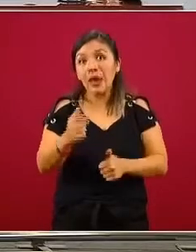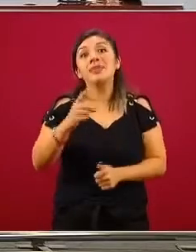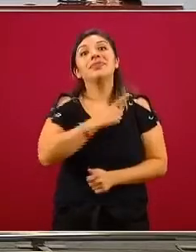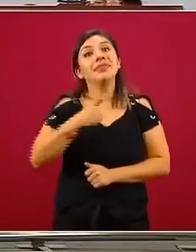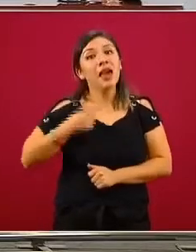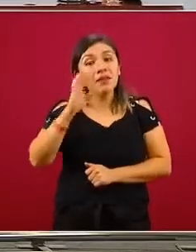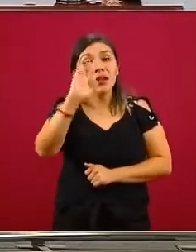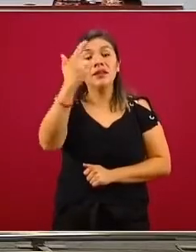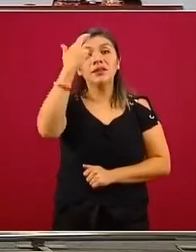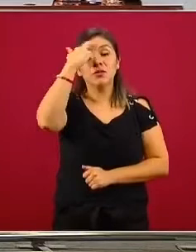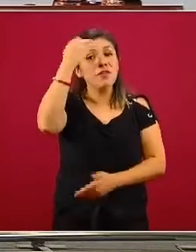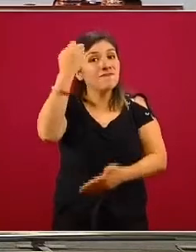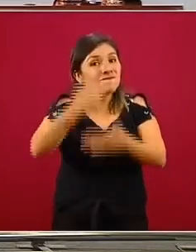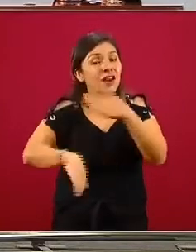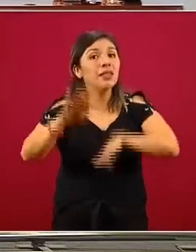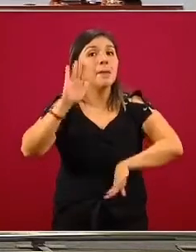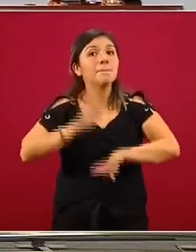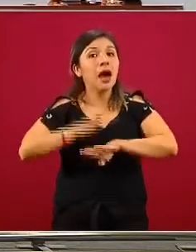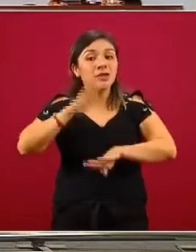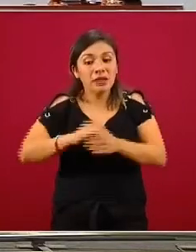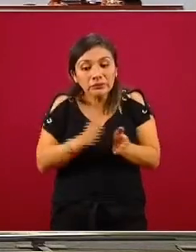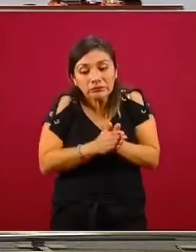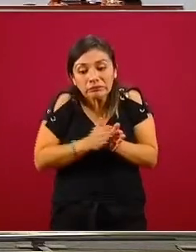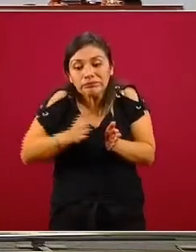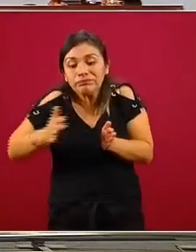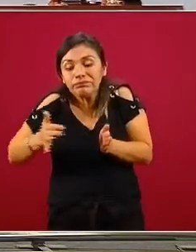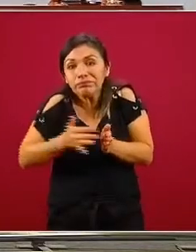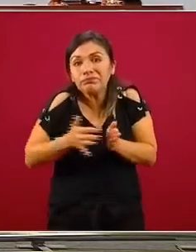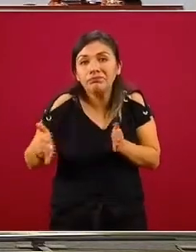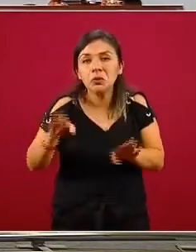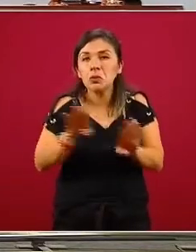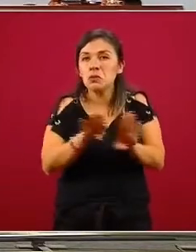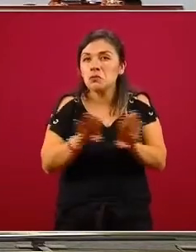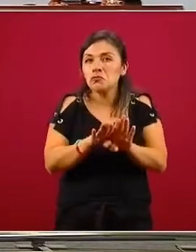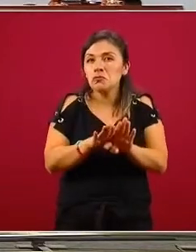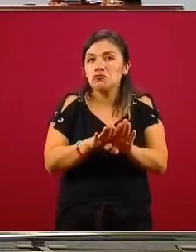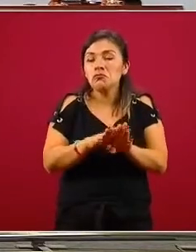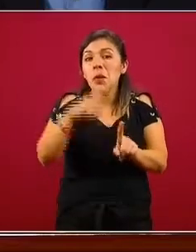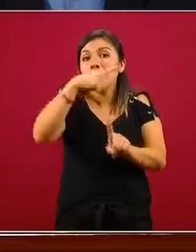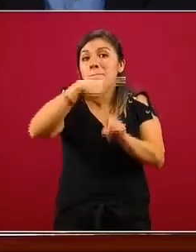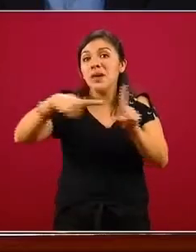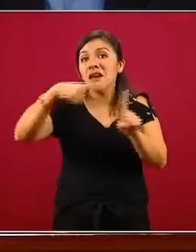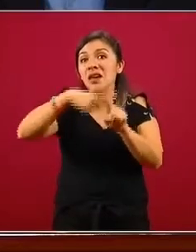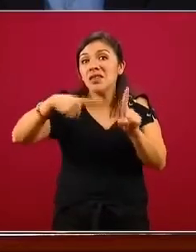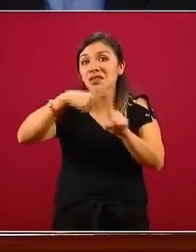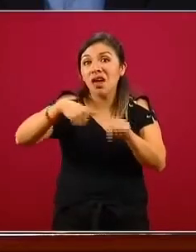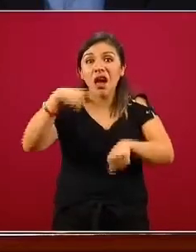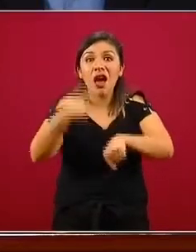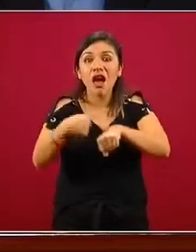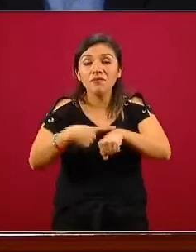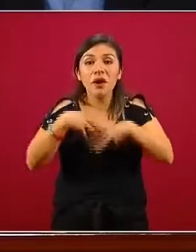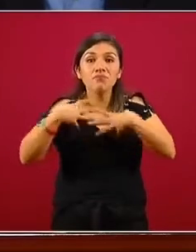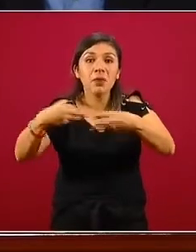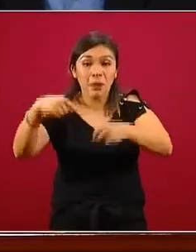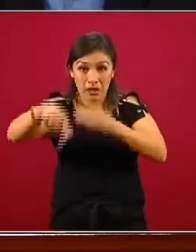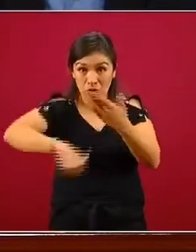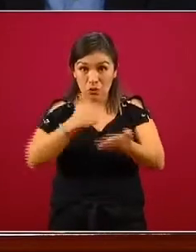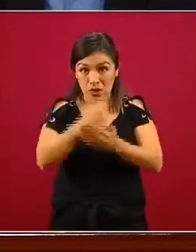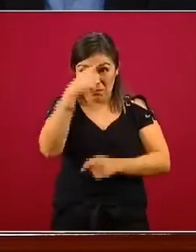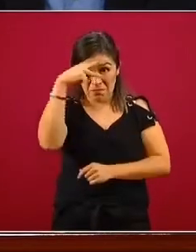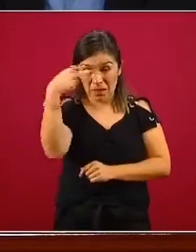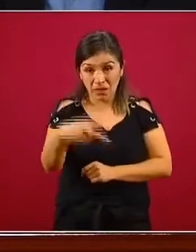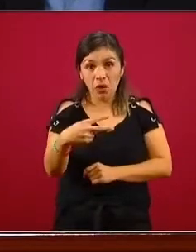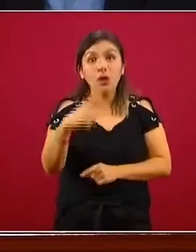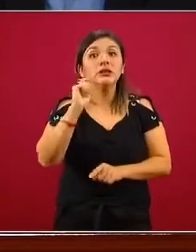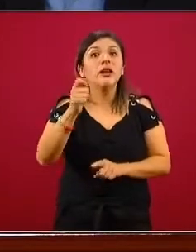recuerden que nos falta todavía, podríamos decir en términos generales, la mitad de la epidemia. En la Ciudad de México, la mitad